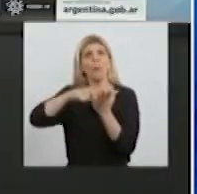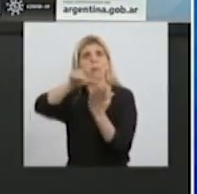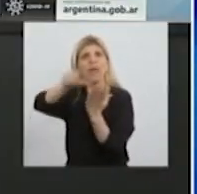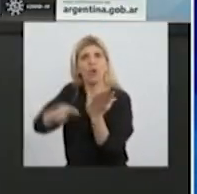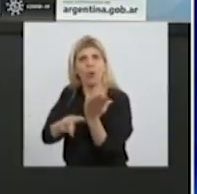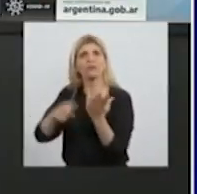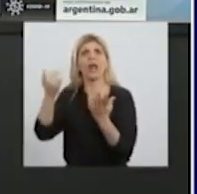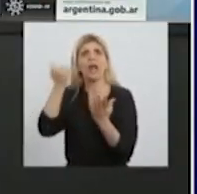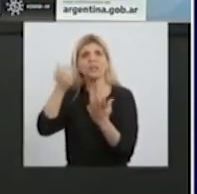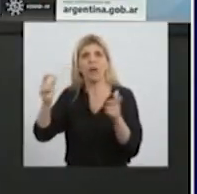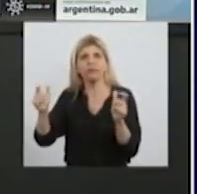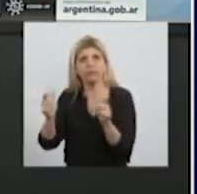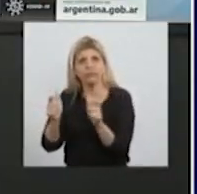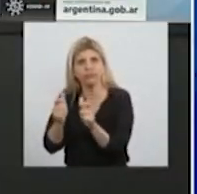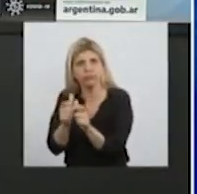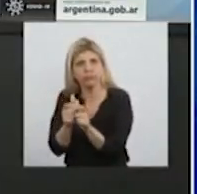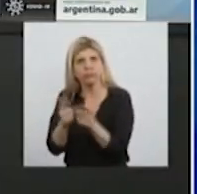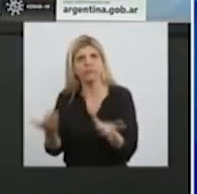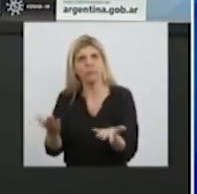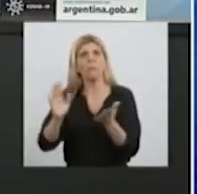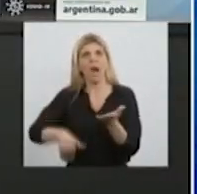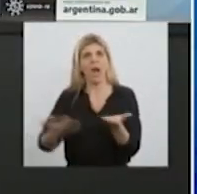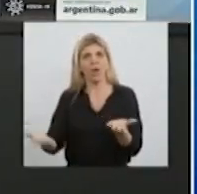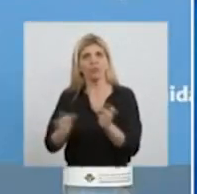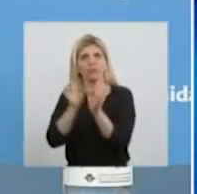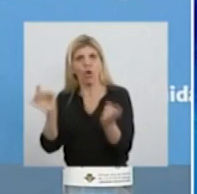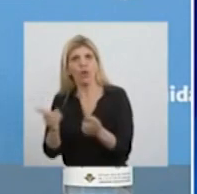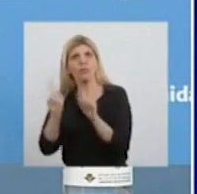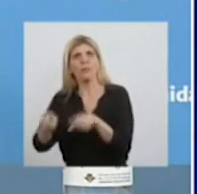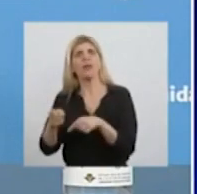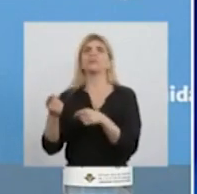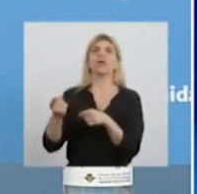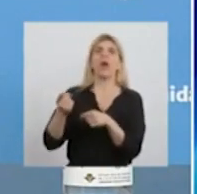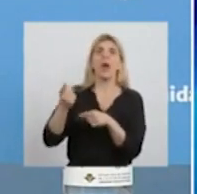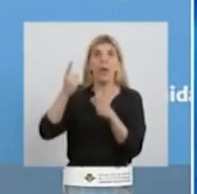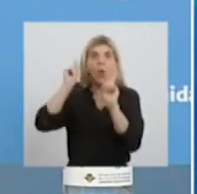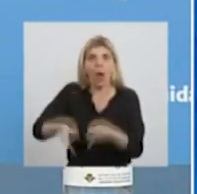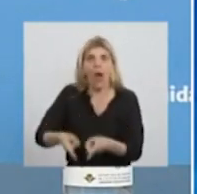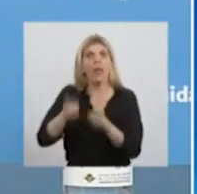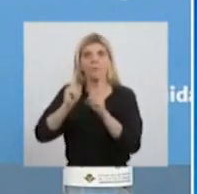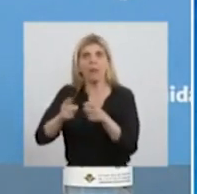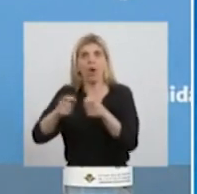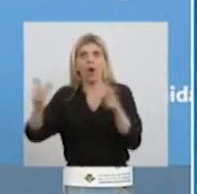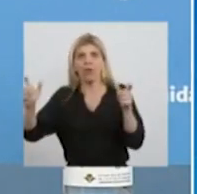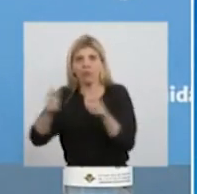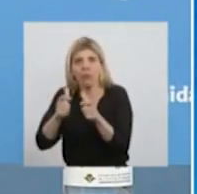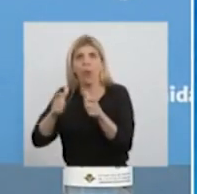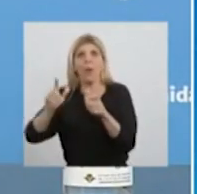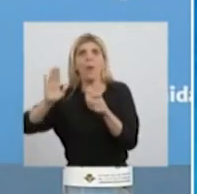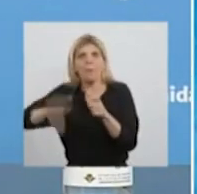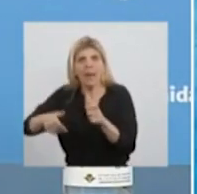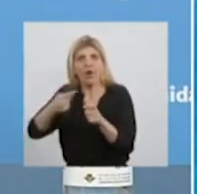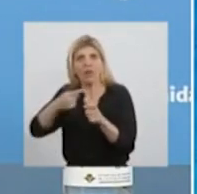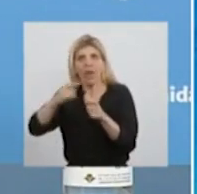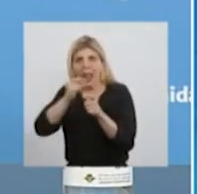canciller, aislado y desinformado, comete un estropicio doble que no solo deja en ridículo al